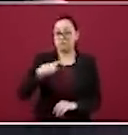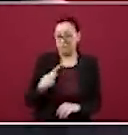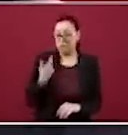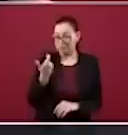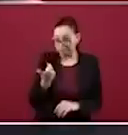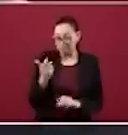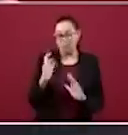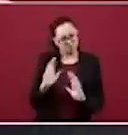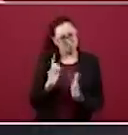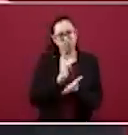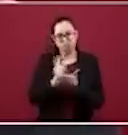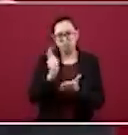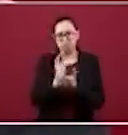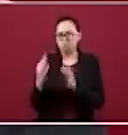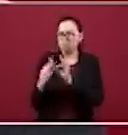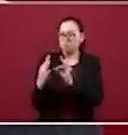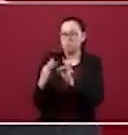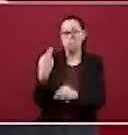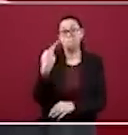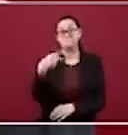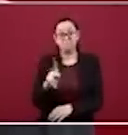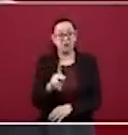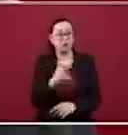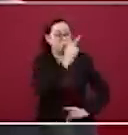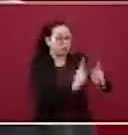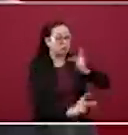no endeudar al país,